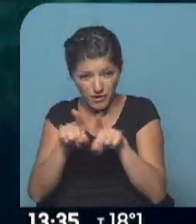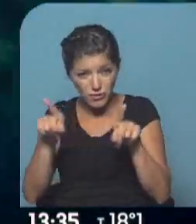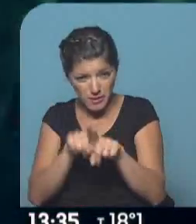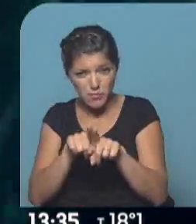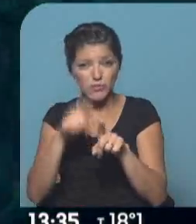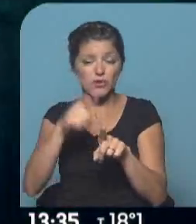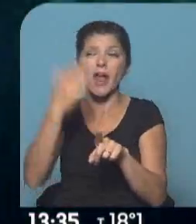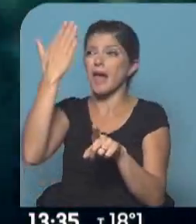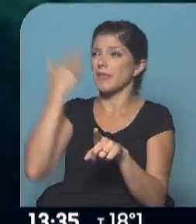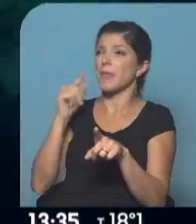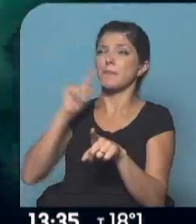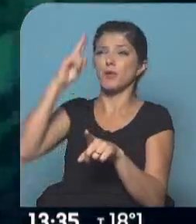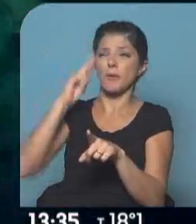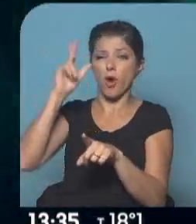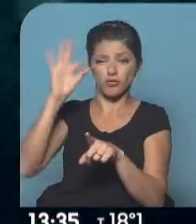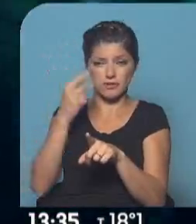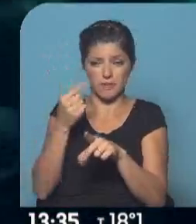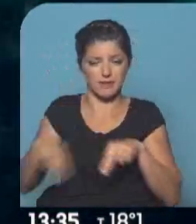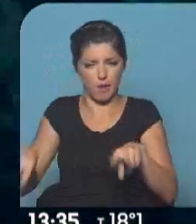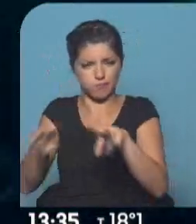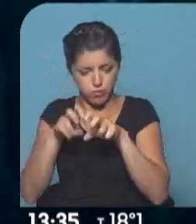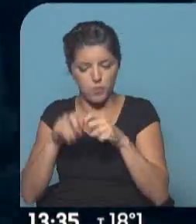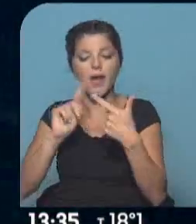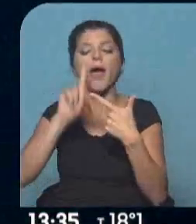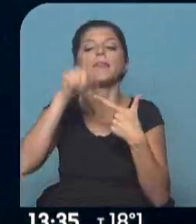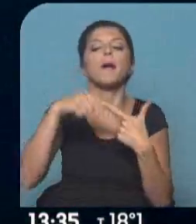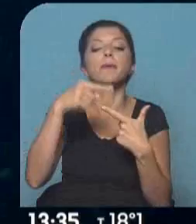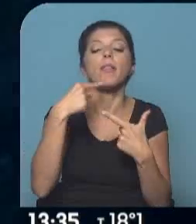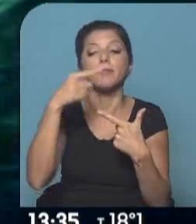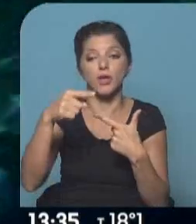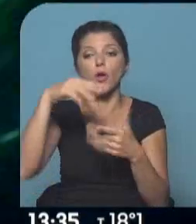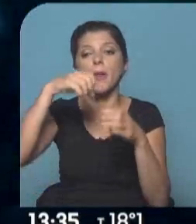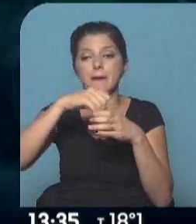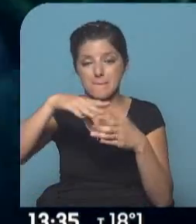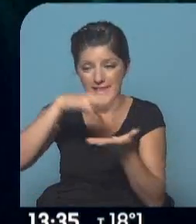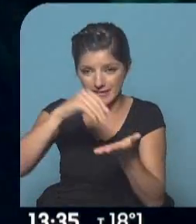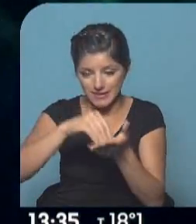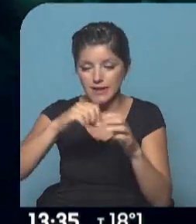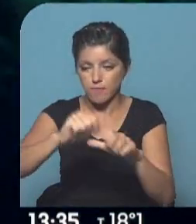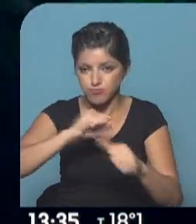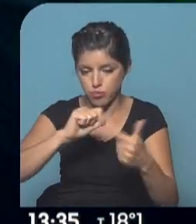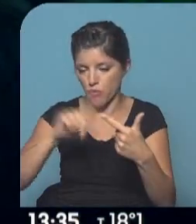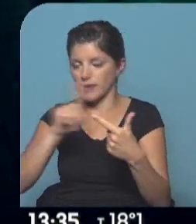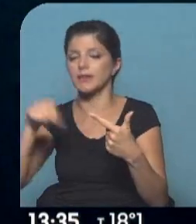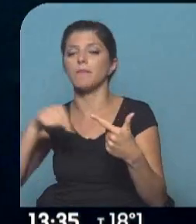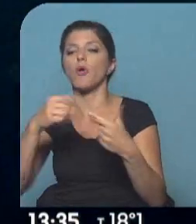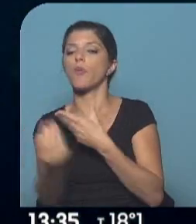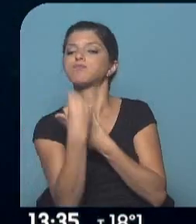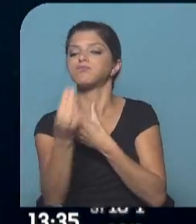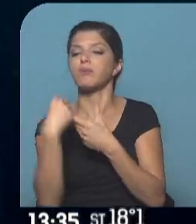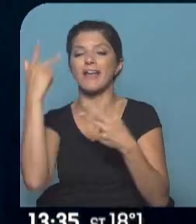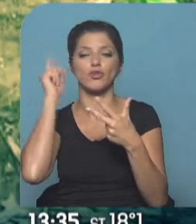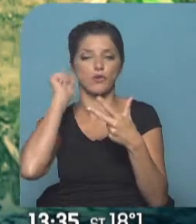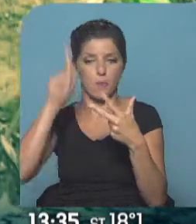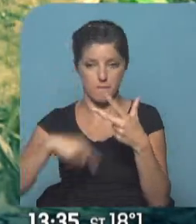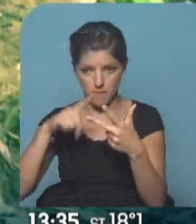desde mediados de los 80, a no utilizar minas terrestres ni reclutar a menores, así como a dejar de atacar rutas e